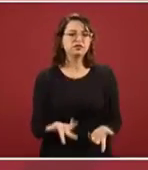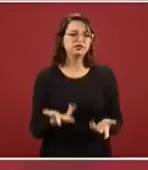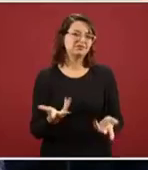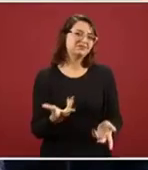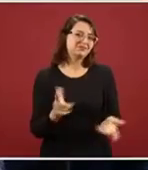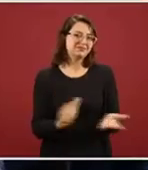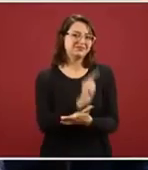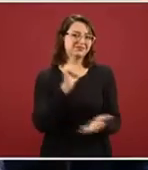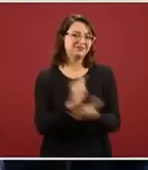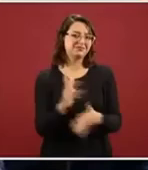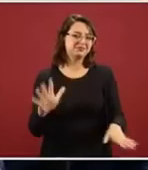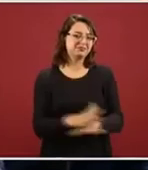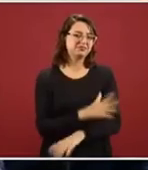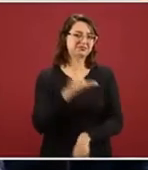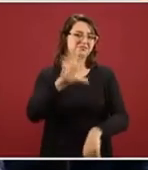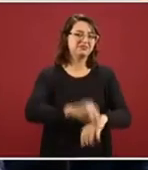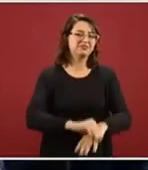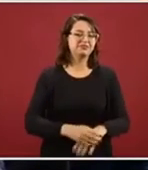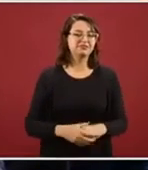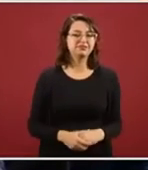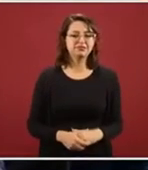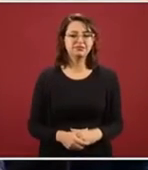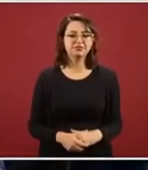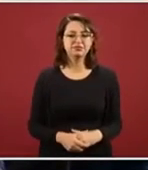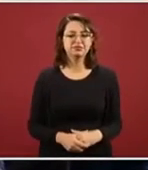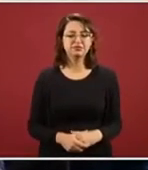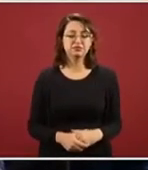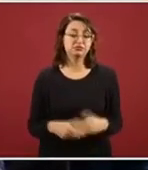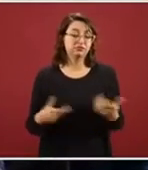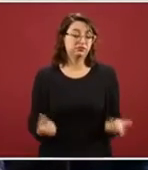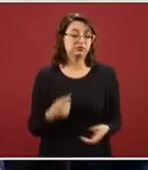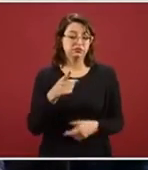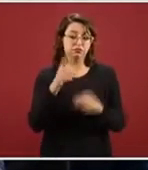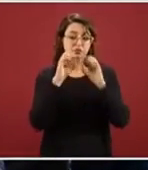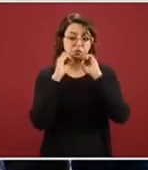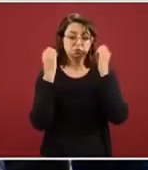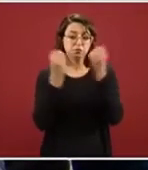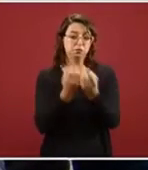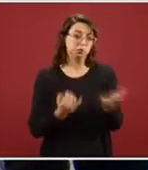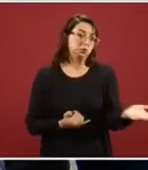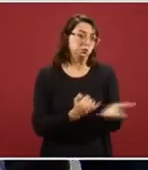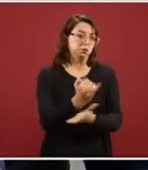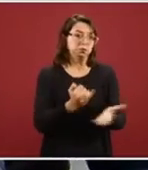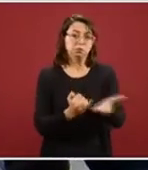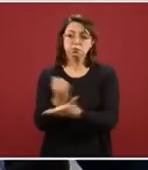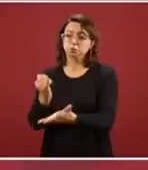reforma, ¿sí? Entonces, esos organismos están decidiendo. ¿Y